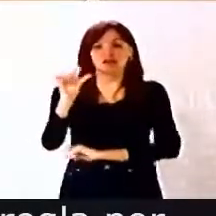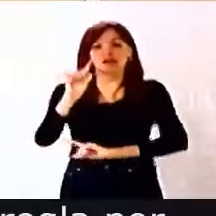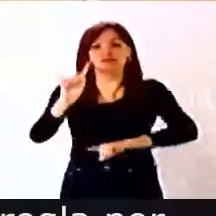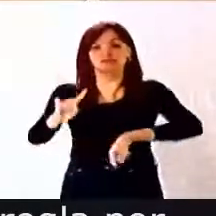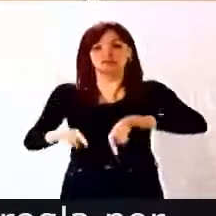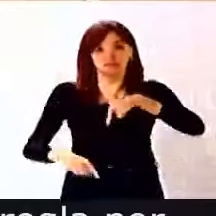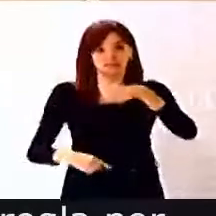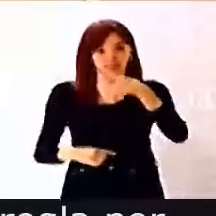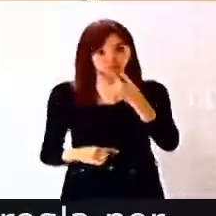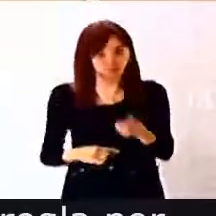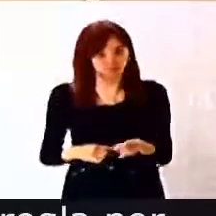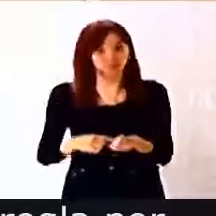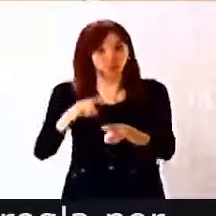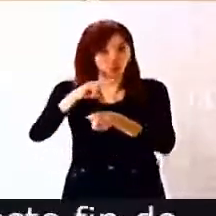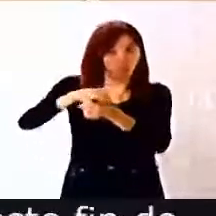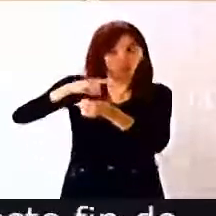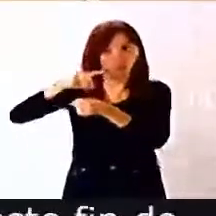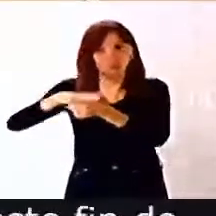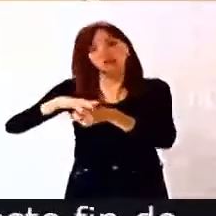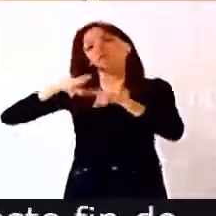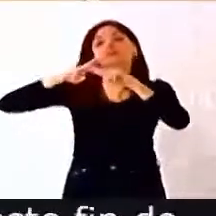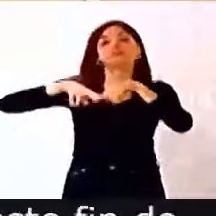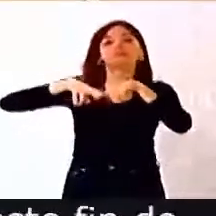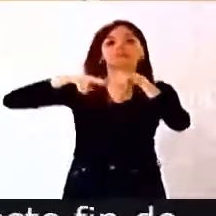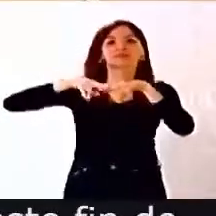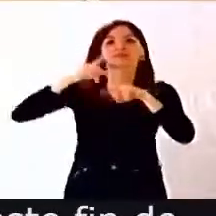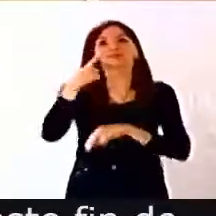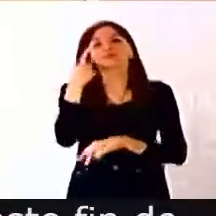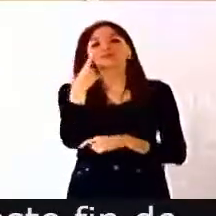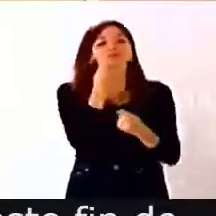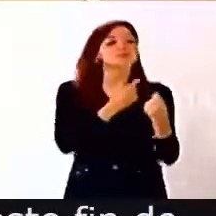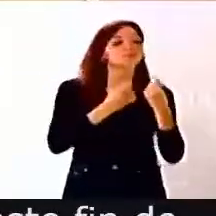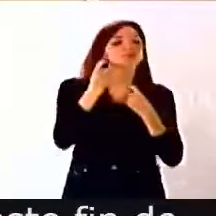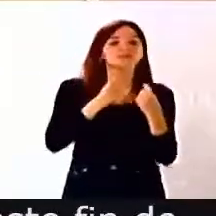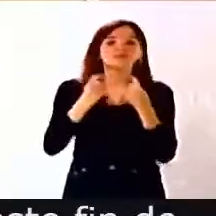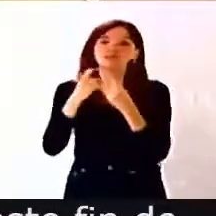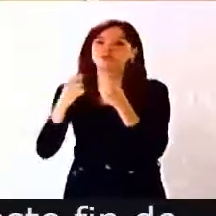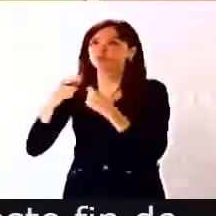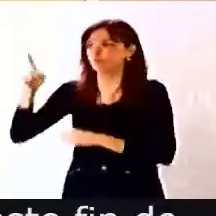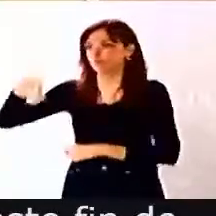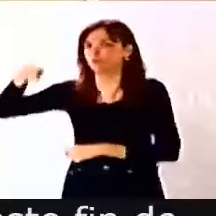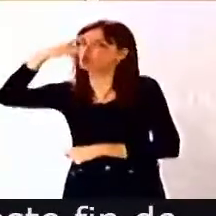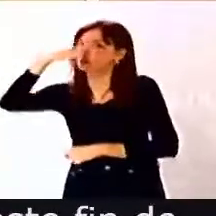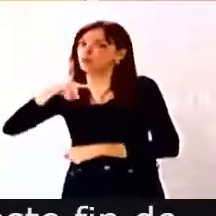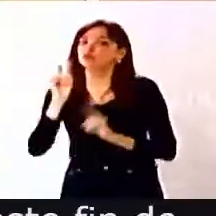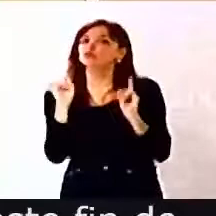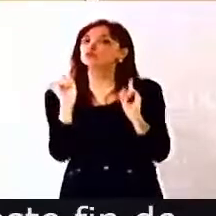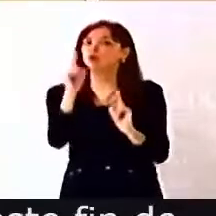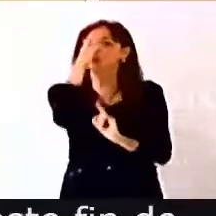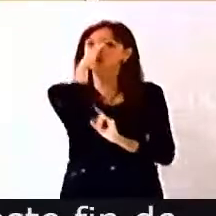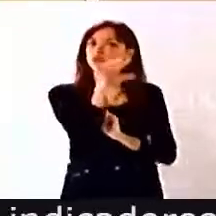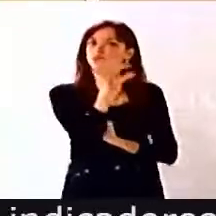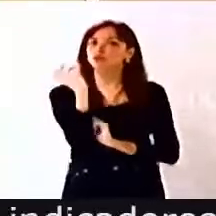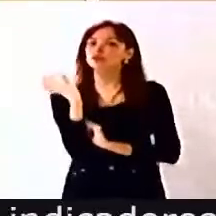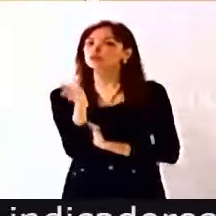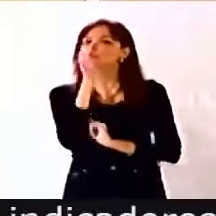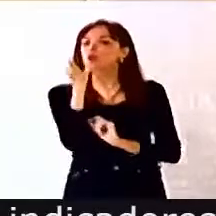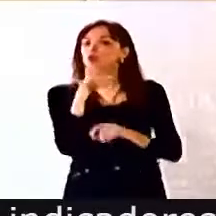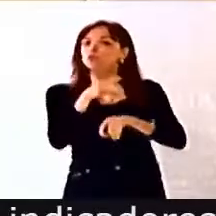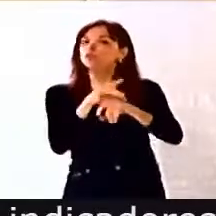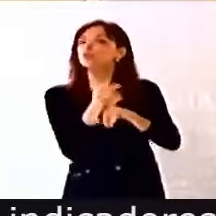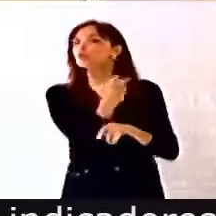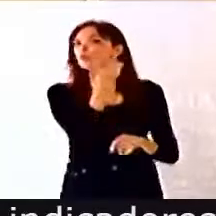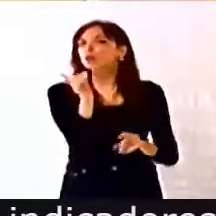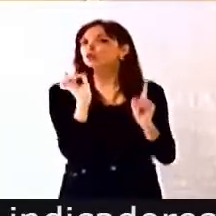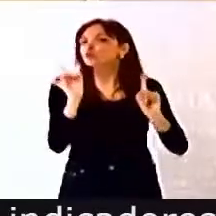viene, serán estudiados sus indicadores epidemiológicos. Saben que no solo tomamos la decisión por la incidencia